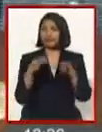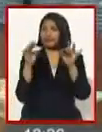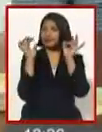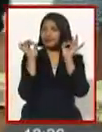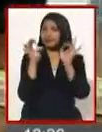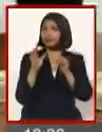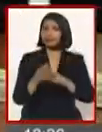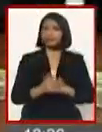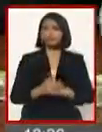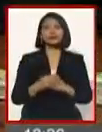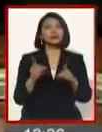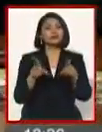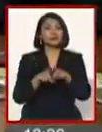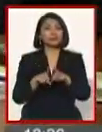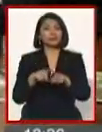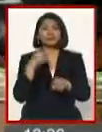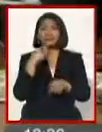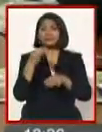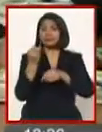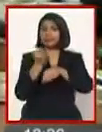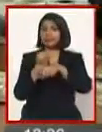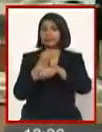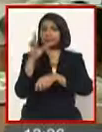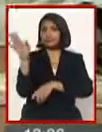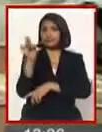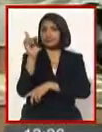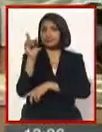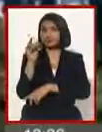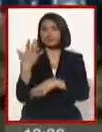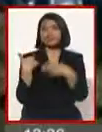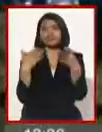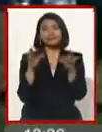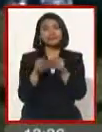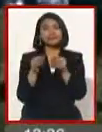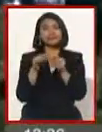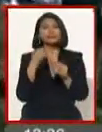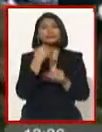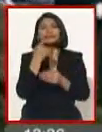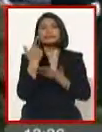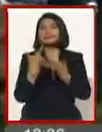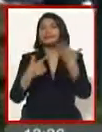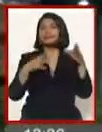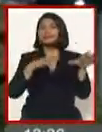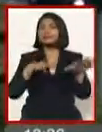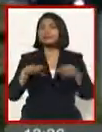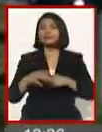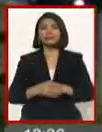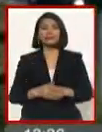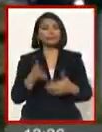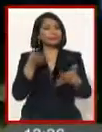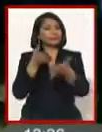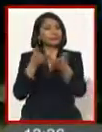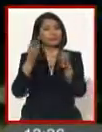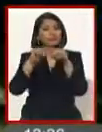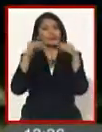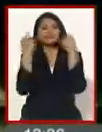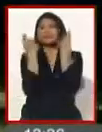grave. Además, Edwin Bazán añadió de que la Iglesia en Bolivia se va a reunir para ver qué acciones tratar en contra